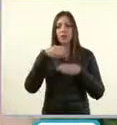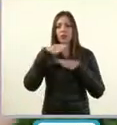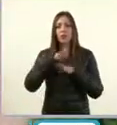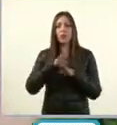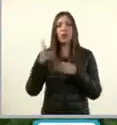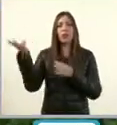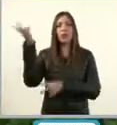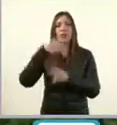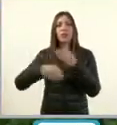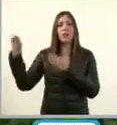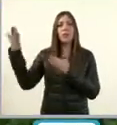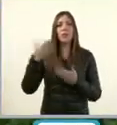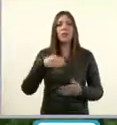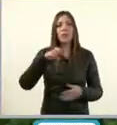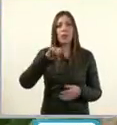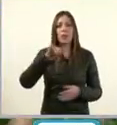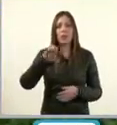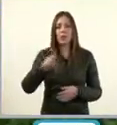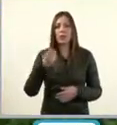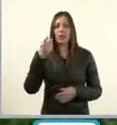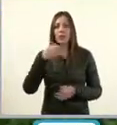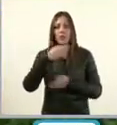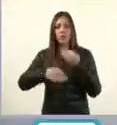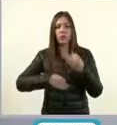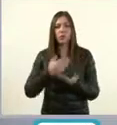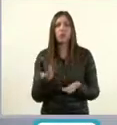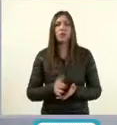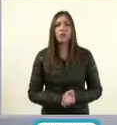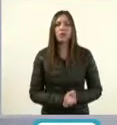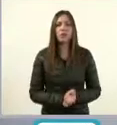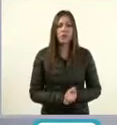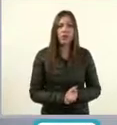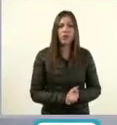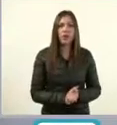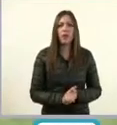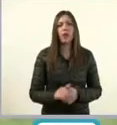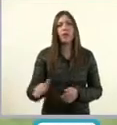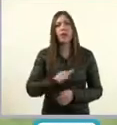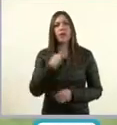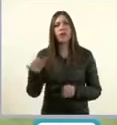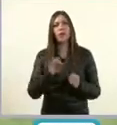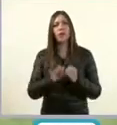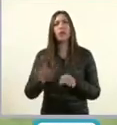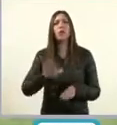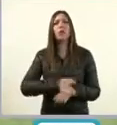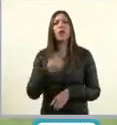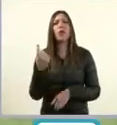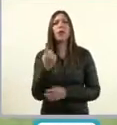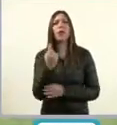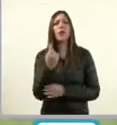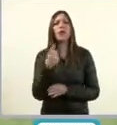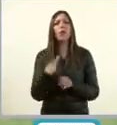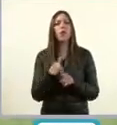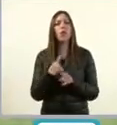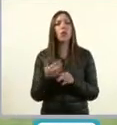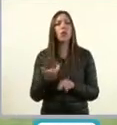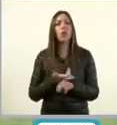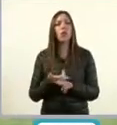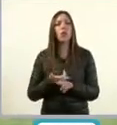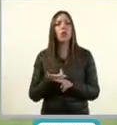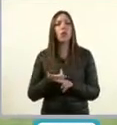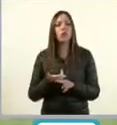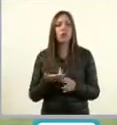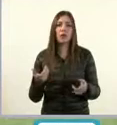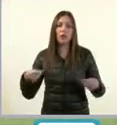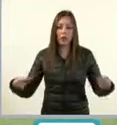la venida del Mesías. ya. Eso es todo. ¿Y por qué la Me vela? fascina. Sí, y la última, ¿por qué es rosa? Por el ¿De qué nacimiento. hablan? Por el nacimiento. Por